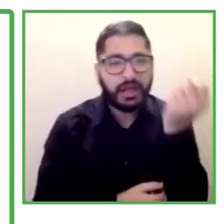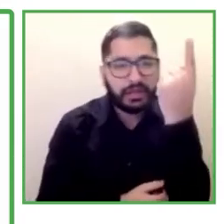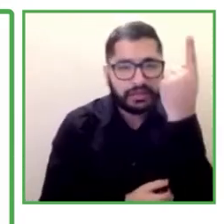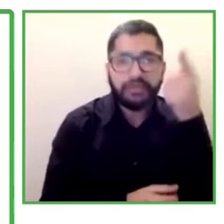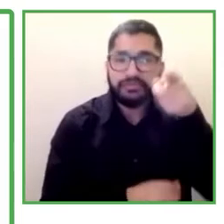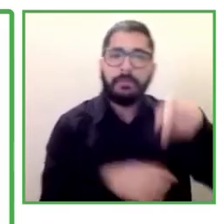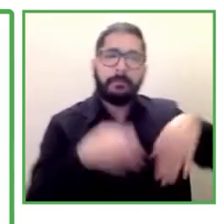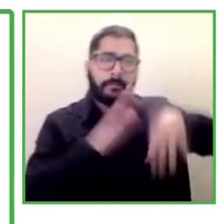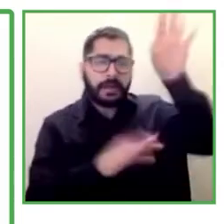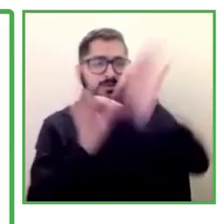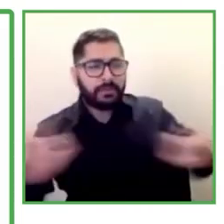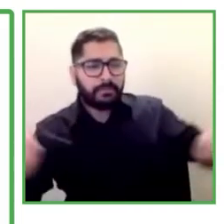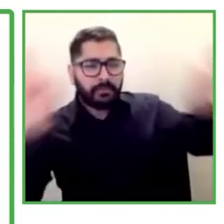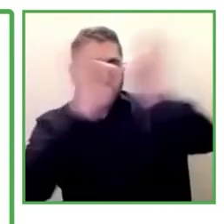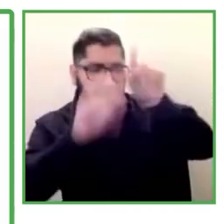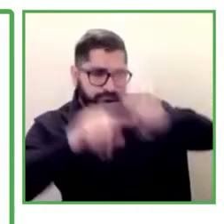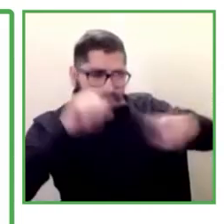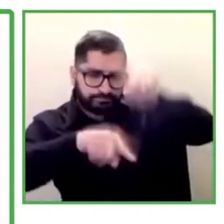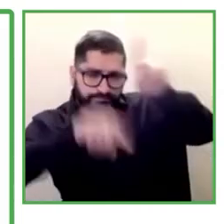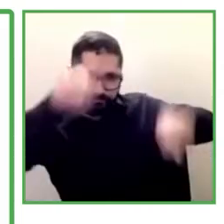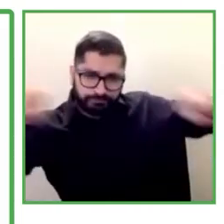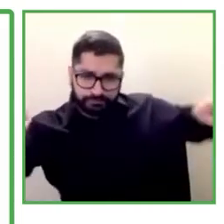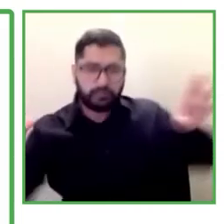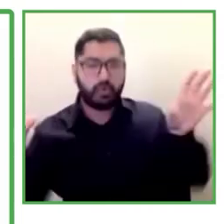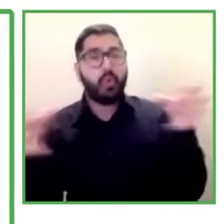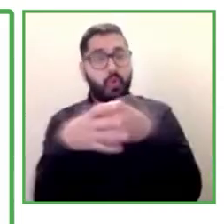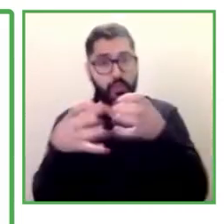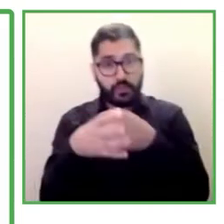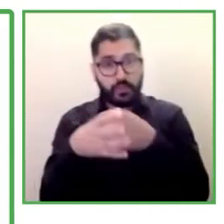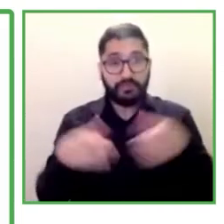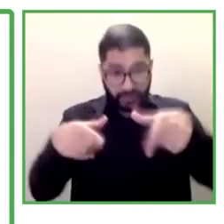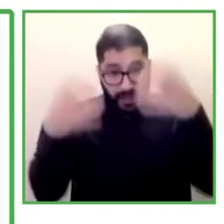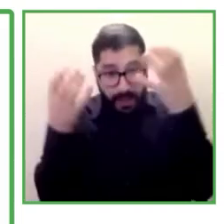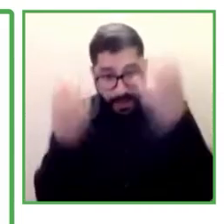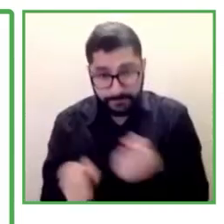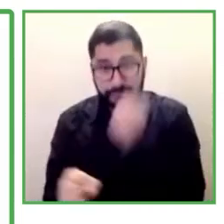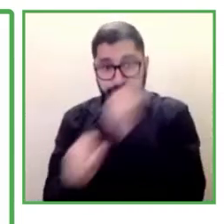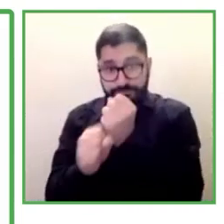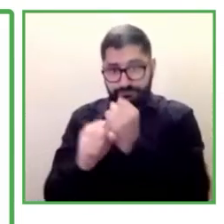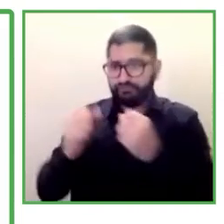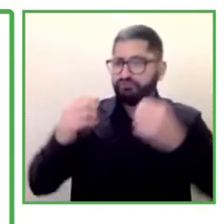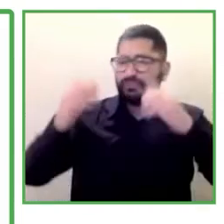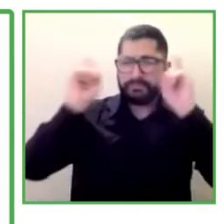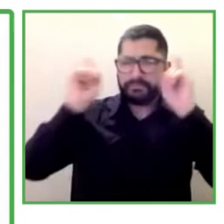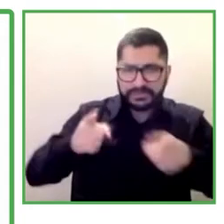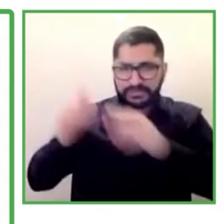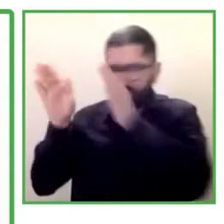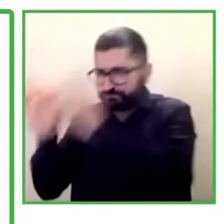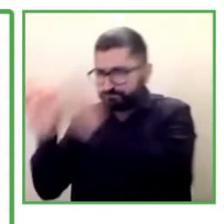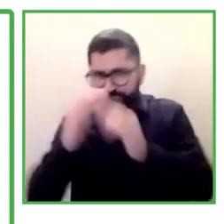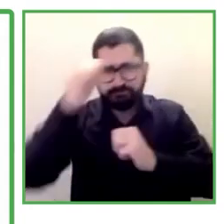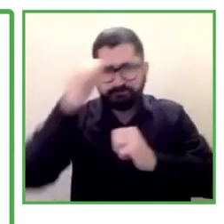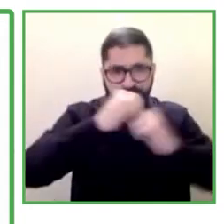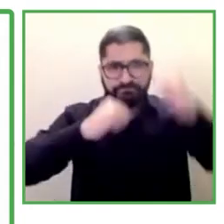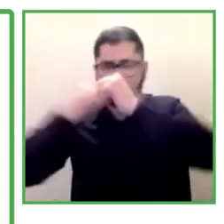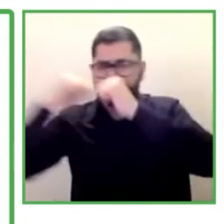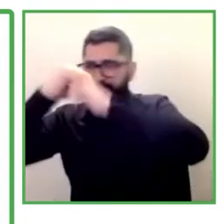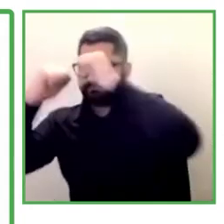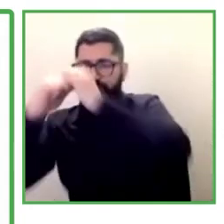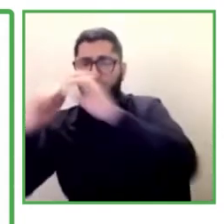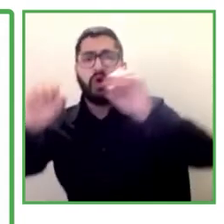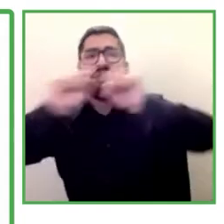que trabajar en articular este ecosistema mediante alianzas virtuosas. Y nosotros queremos contribuir para que